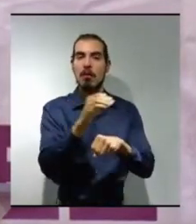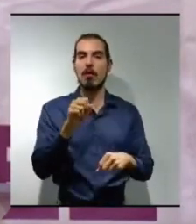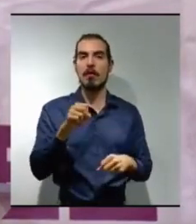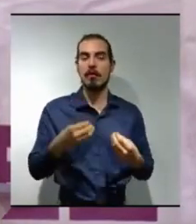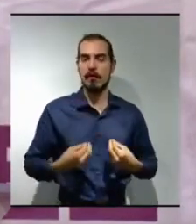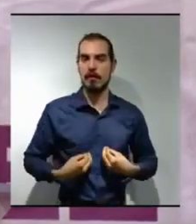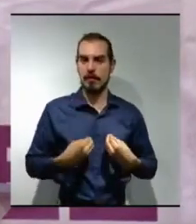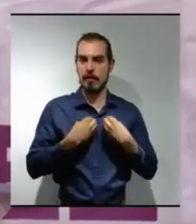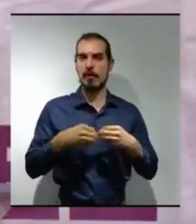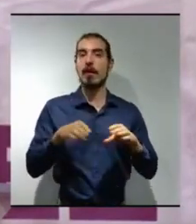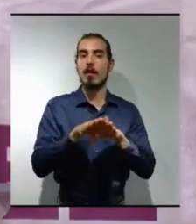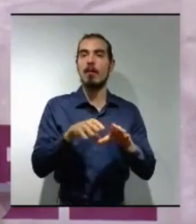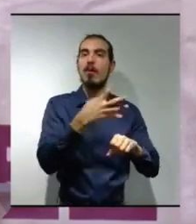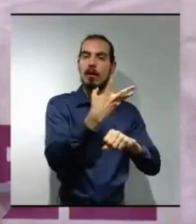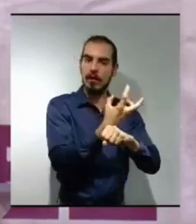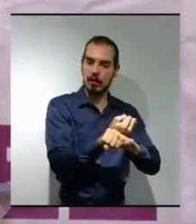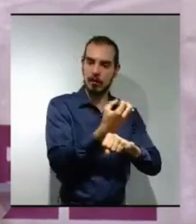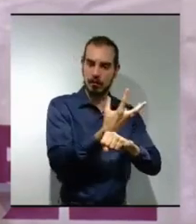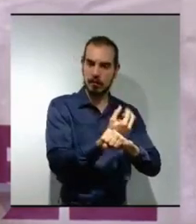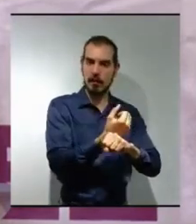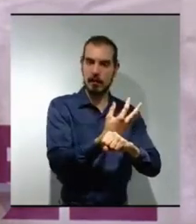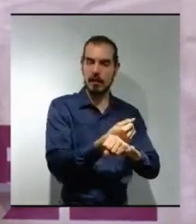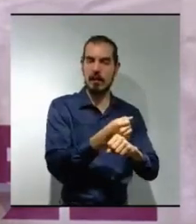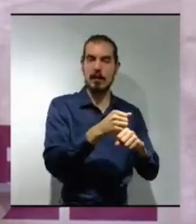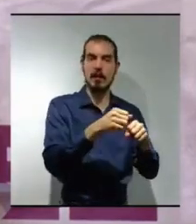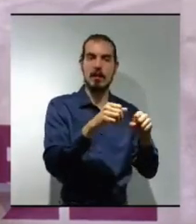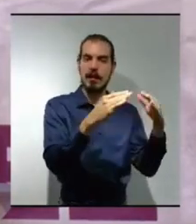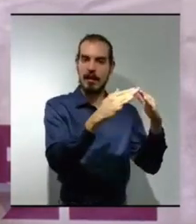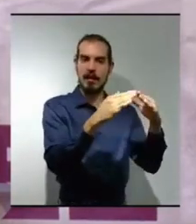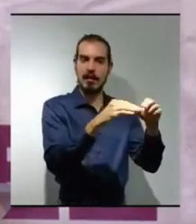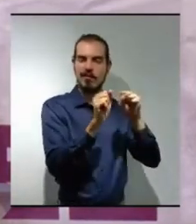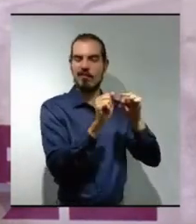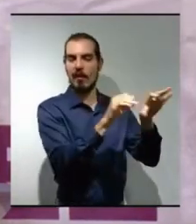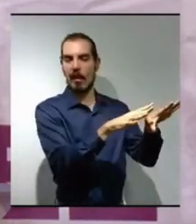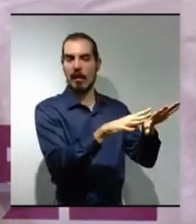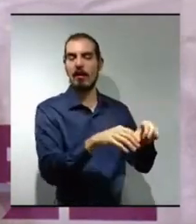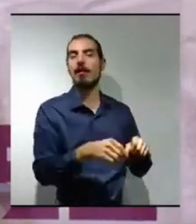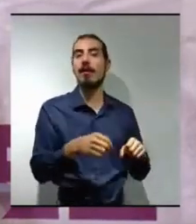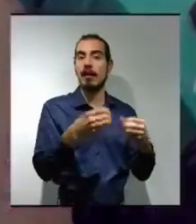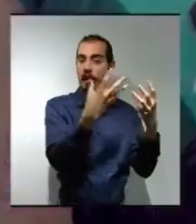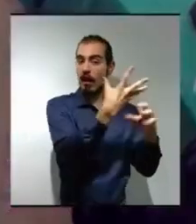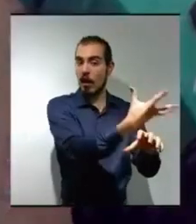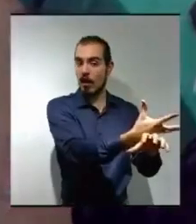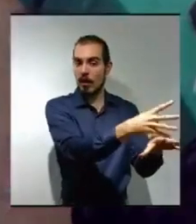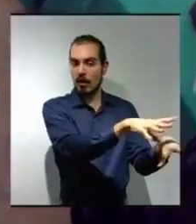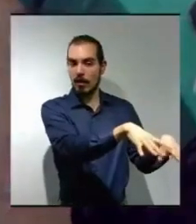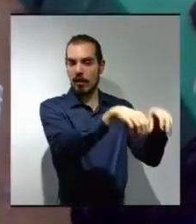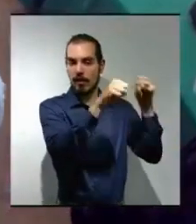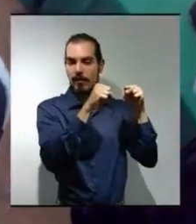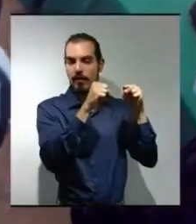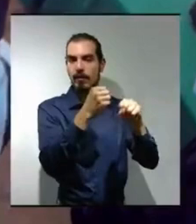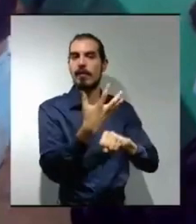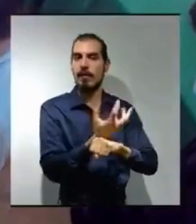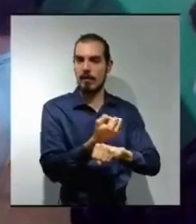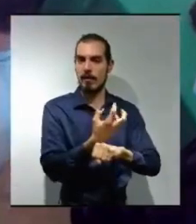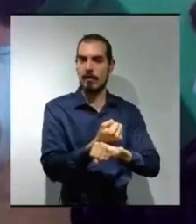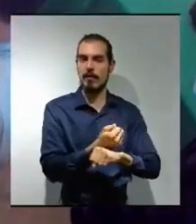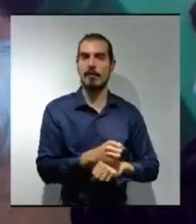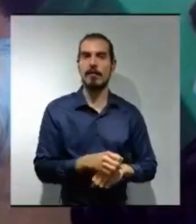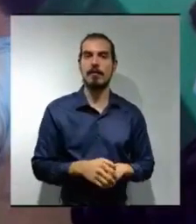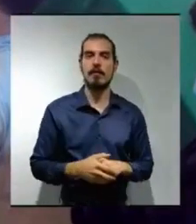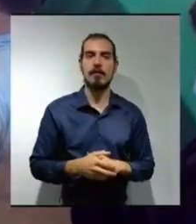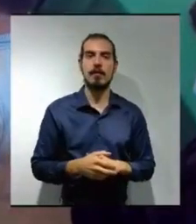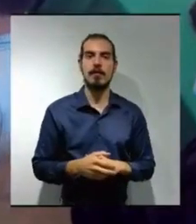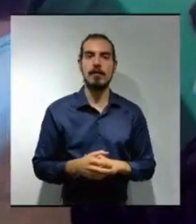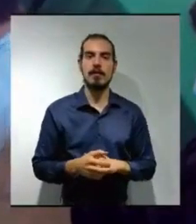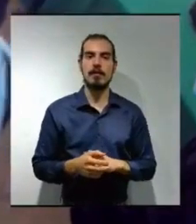recuperar la vivienda abandonada lo mejor posible dentro de nuestra ciudad. Aralí. Licenciada, buenos días. ¿Y en esta cuántas casas van a estar